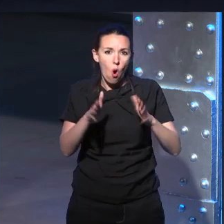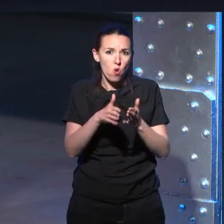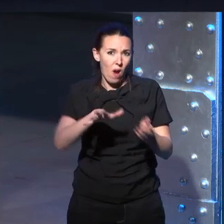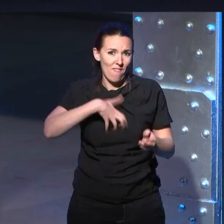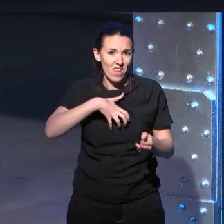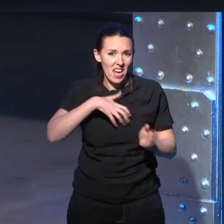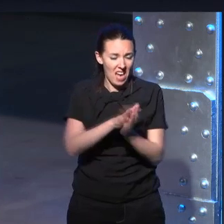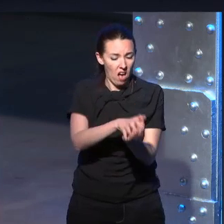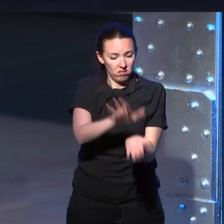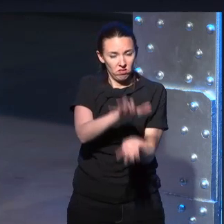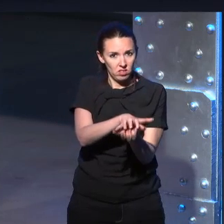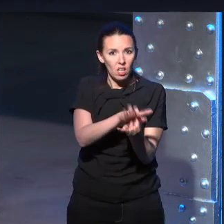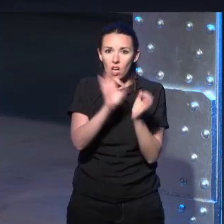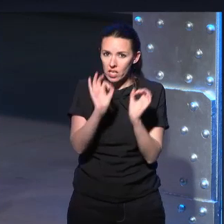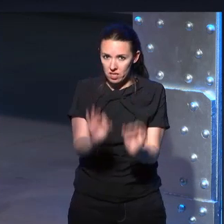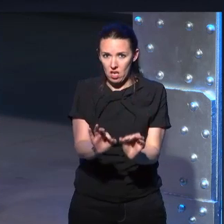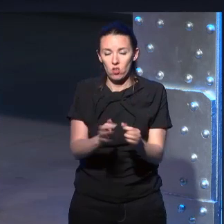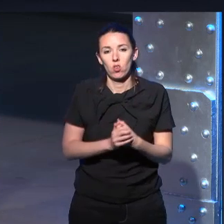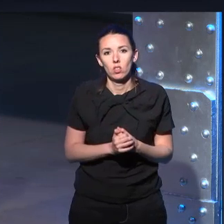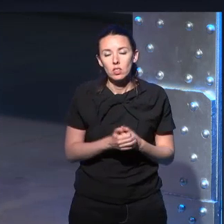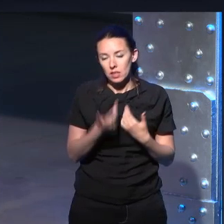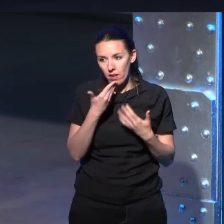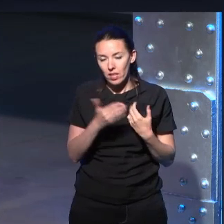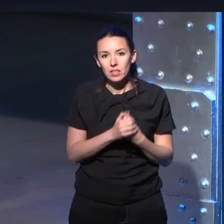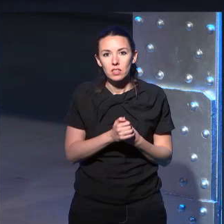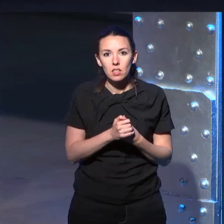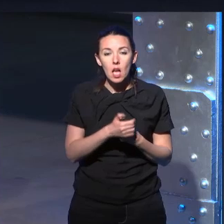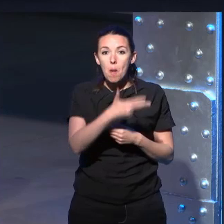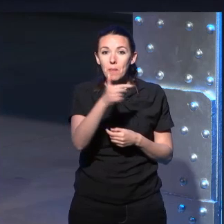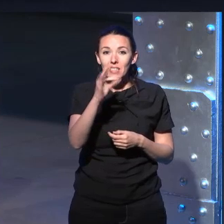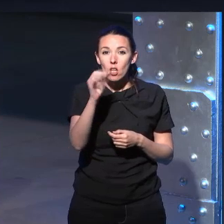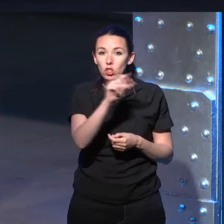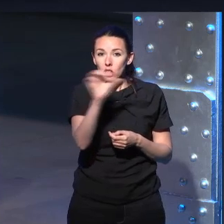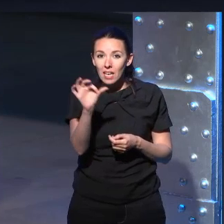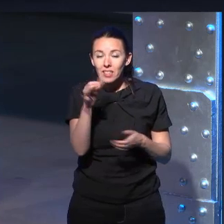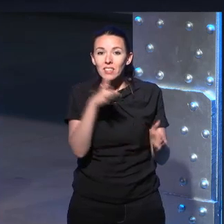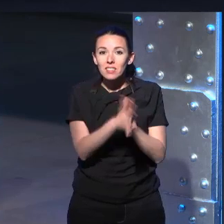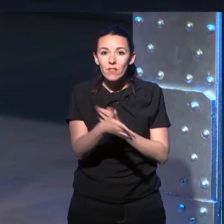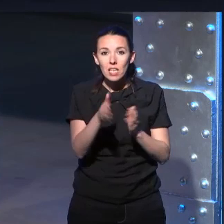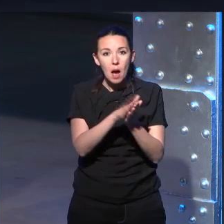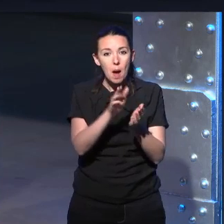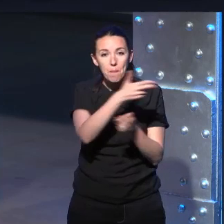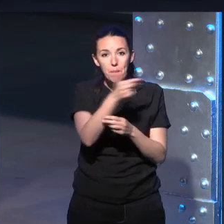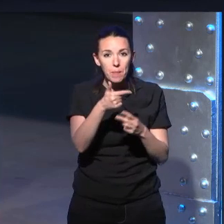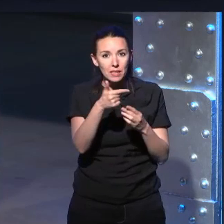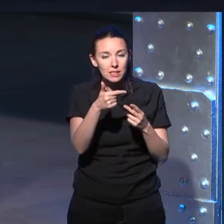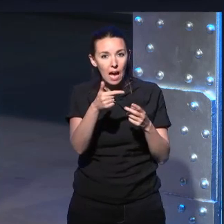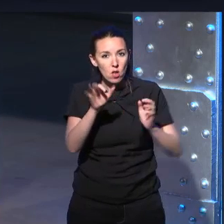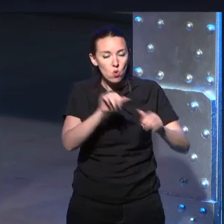Podría ser una vieira. Es una vieira, exacto. Antonio, gracias. Pescado a la talla es un pescado que lo tallan con